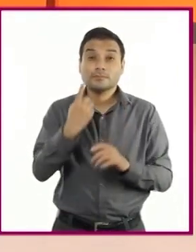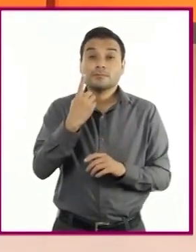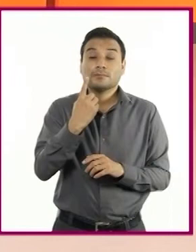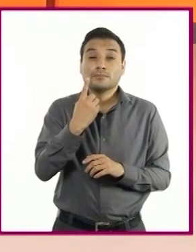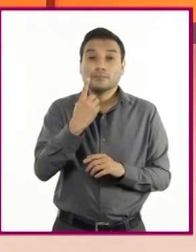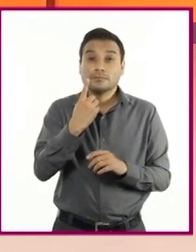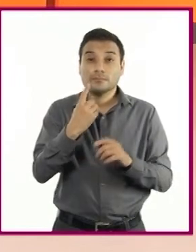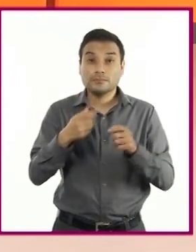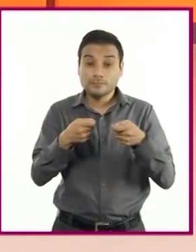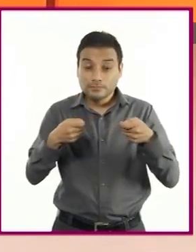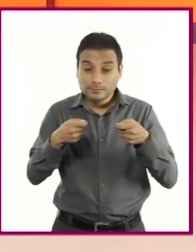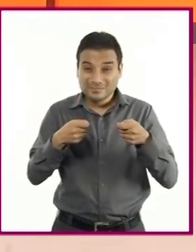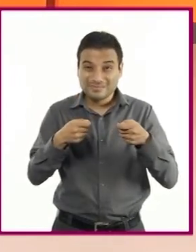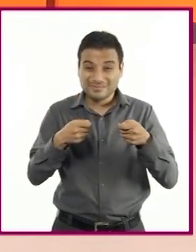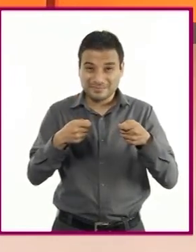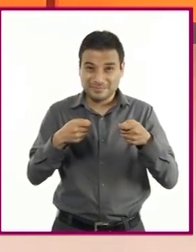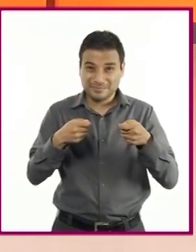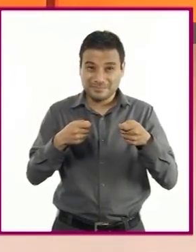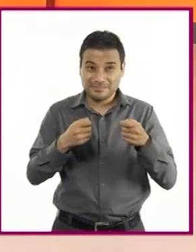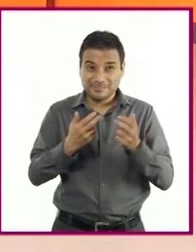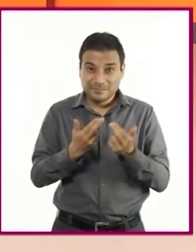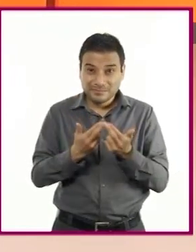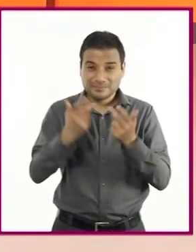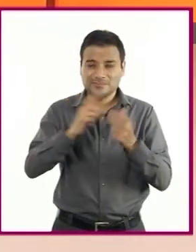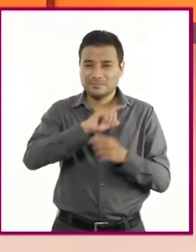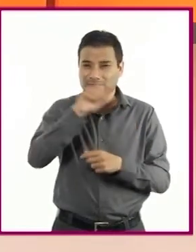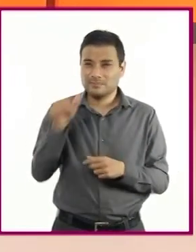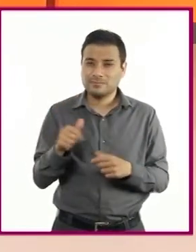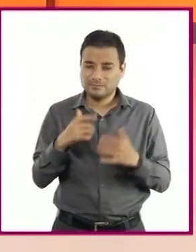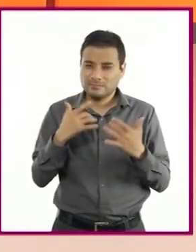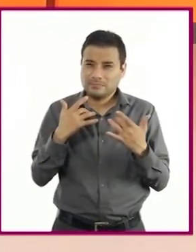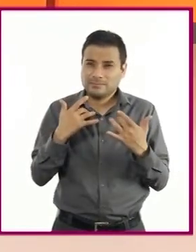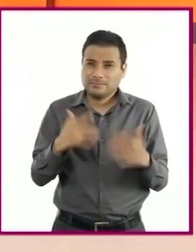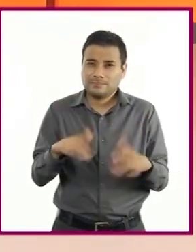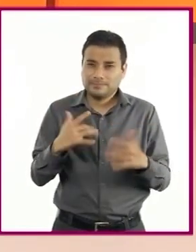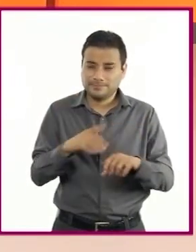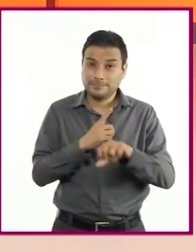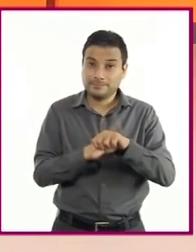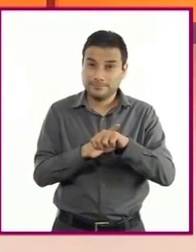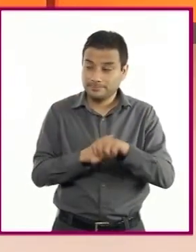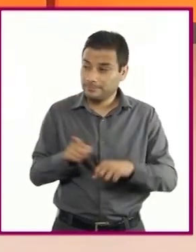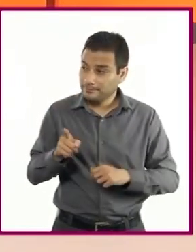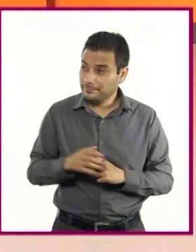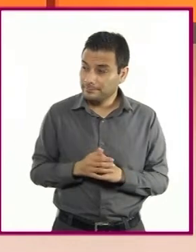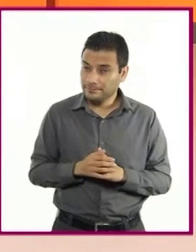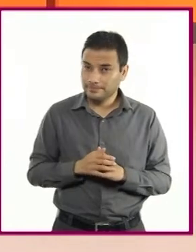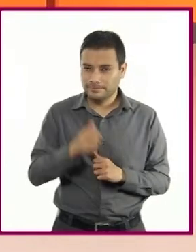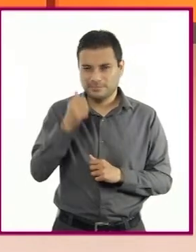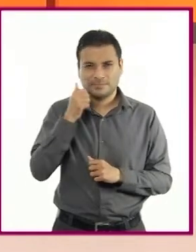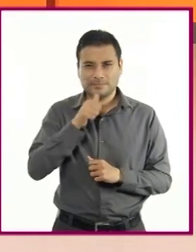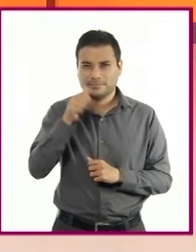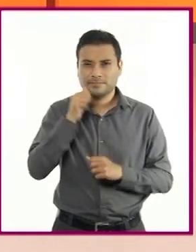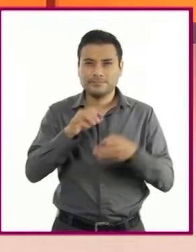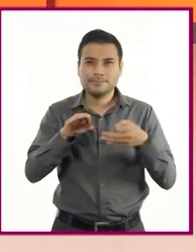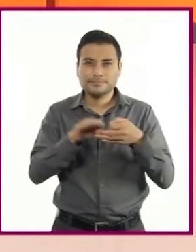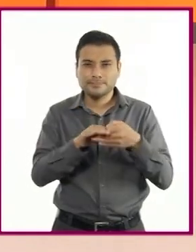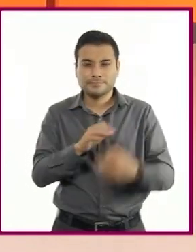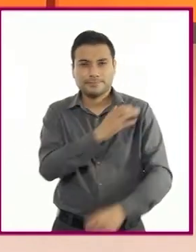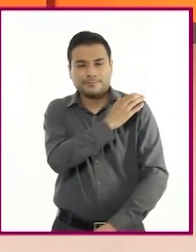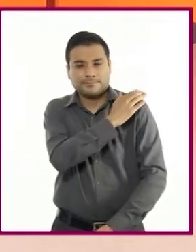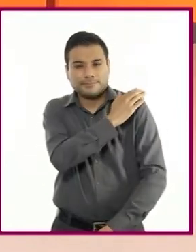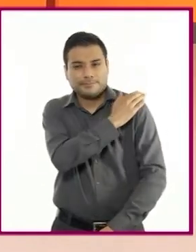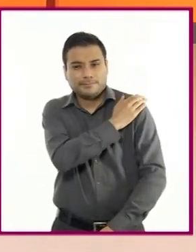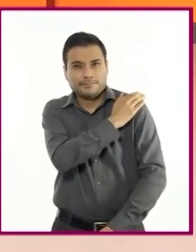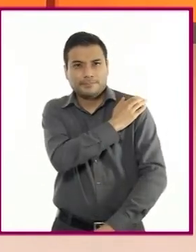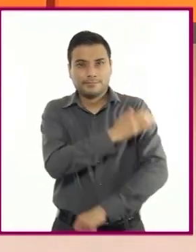provoca tendinitis o tendinosis, ocurriendo regularmente cerca de las articulaciones, como el hombro, el